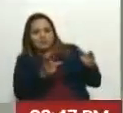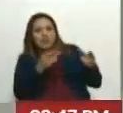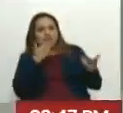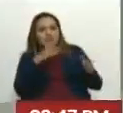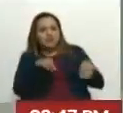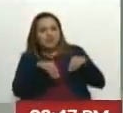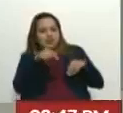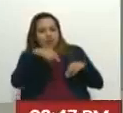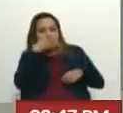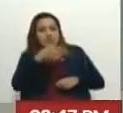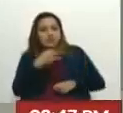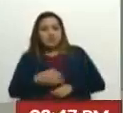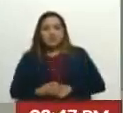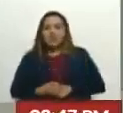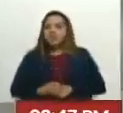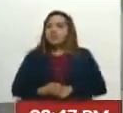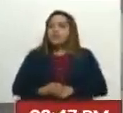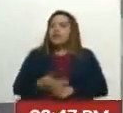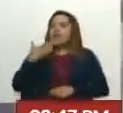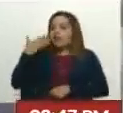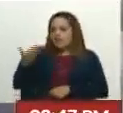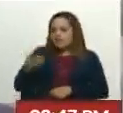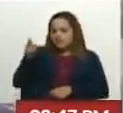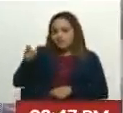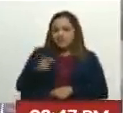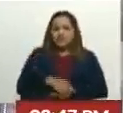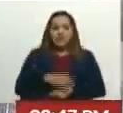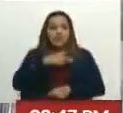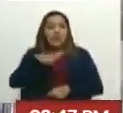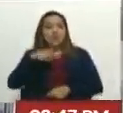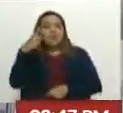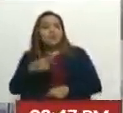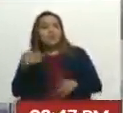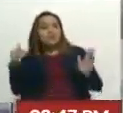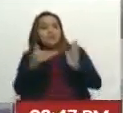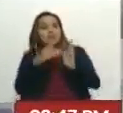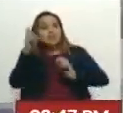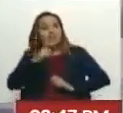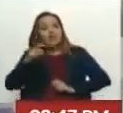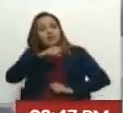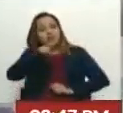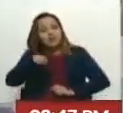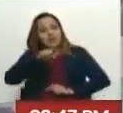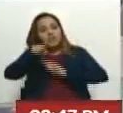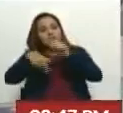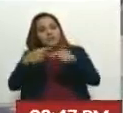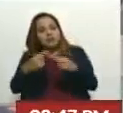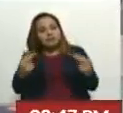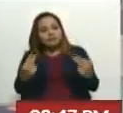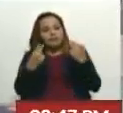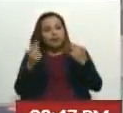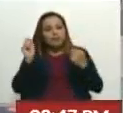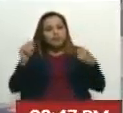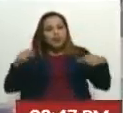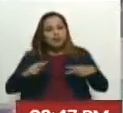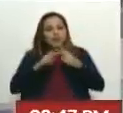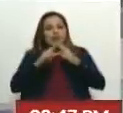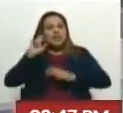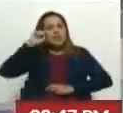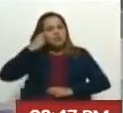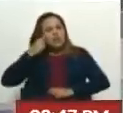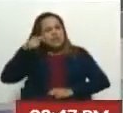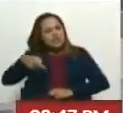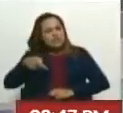Gracias, Clara. Nosotros tenemos que hacer una pausa necesaria. Ustedes quédense en sintonía porque al regreso tenemos más de nuestro Punto de Encuentro. Recuerda que